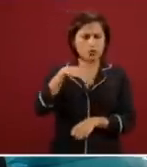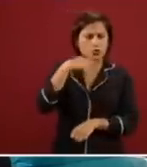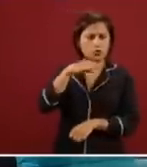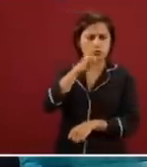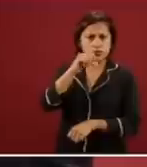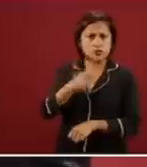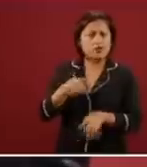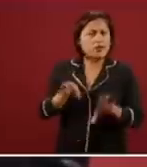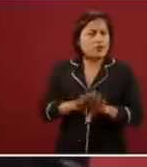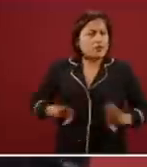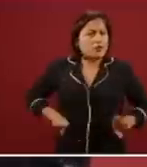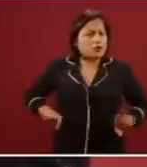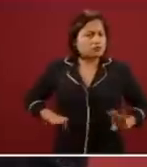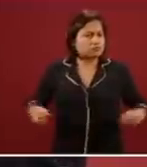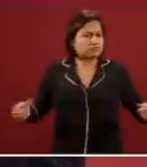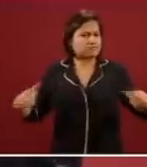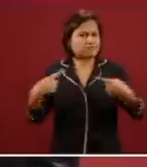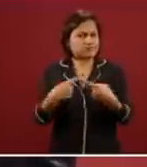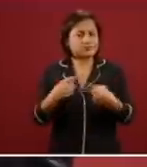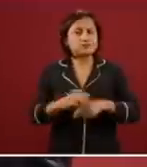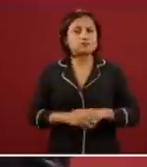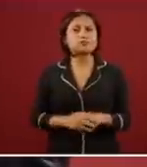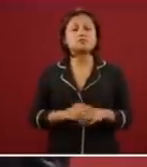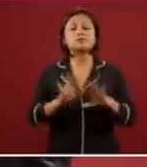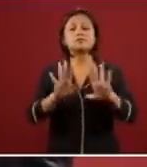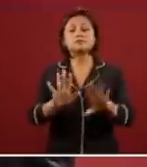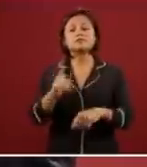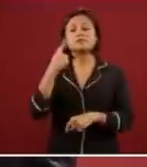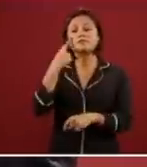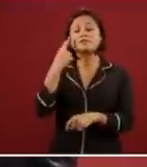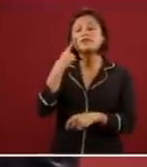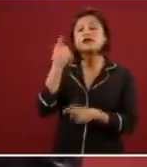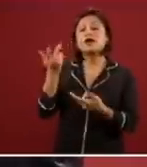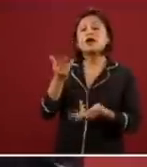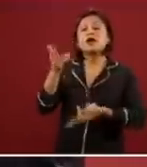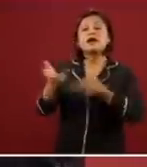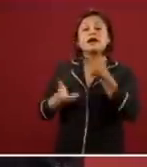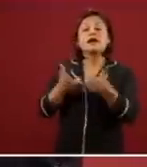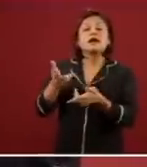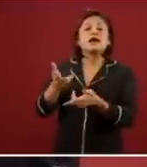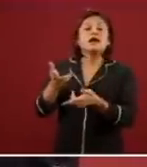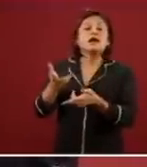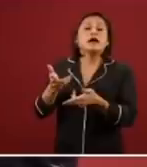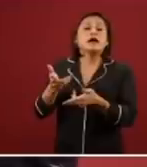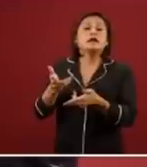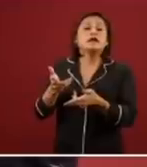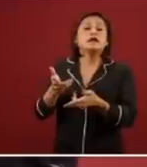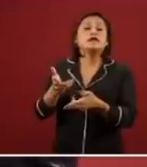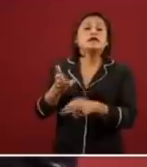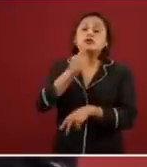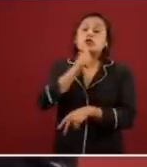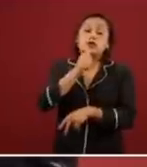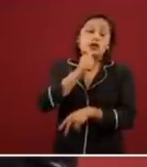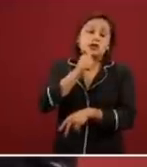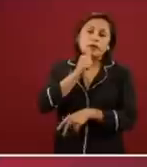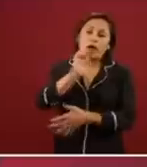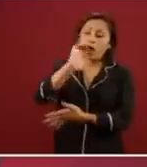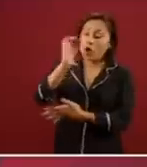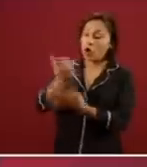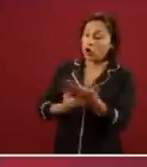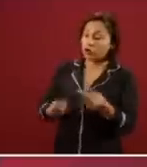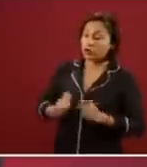en el caso del Transísmico todavía no se otorgan los contratos, no